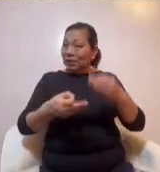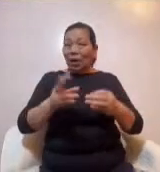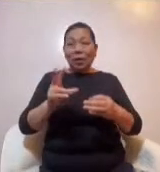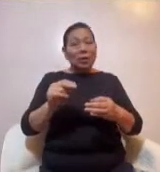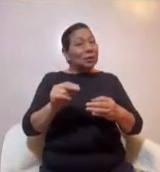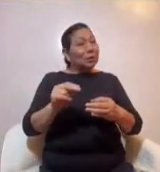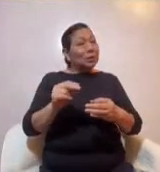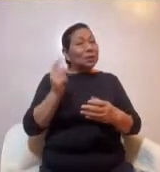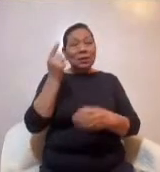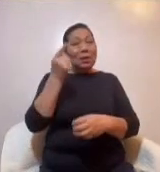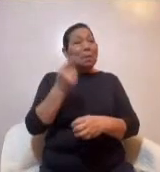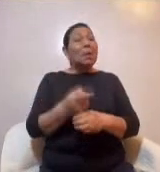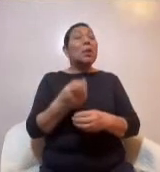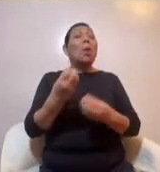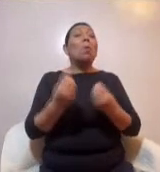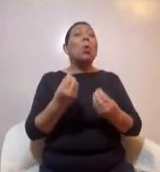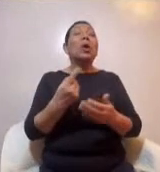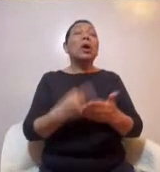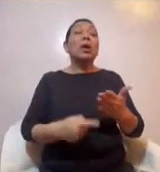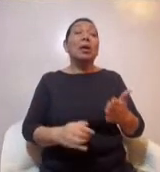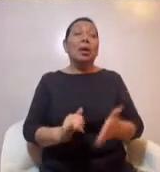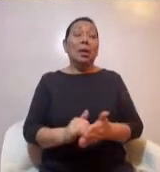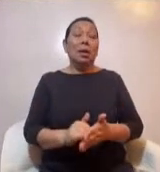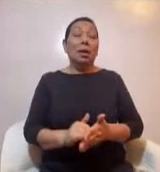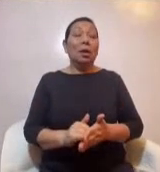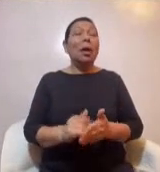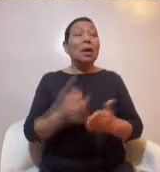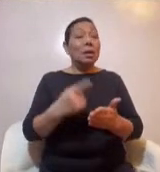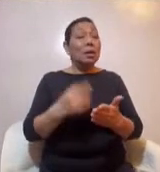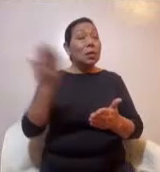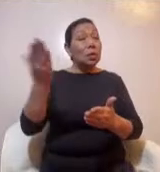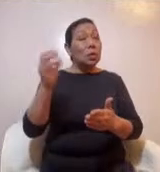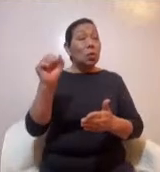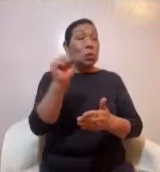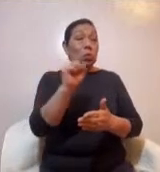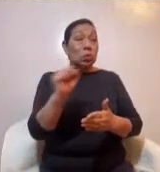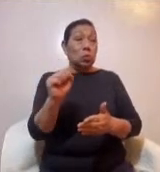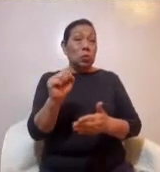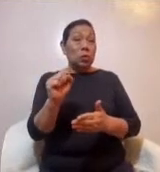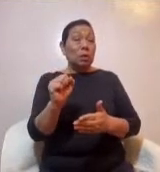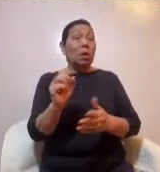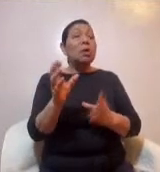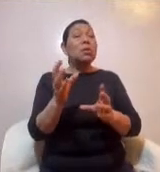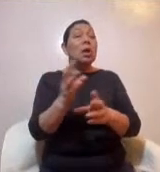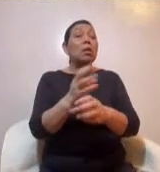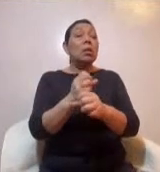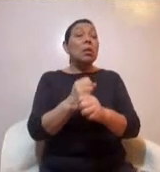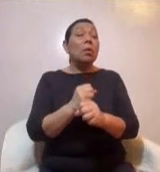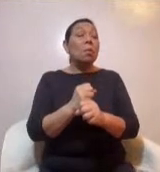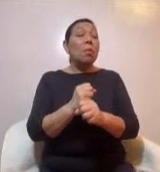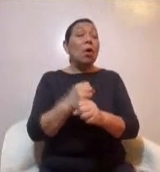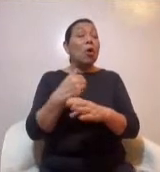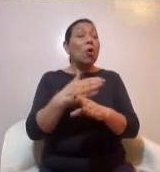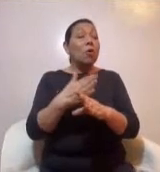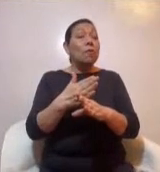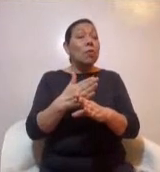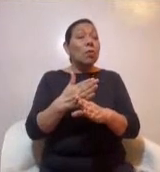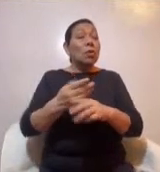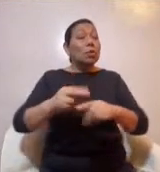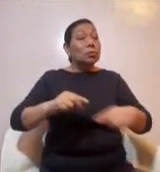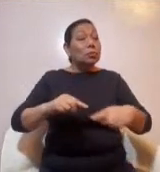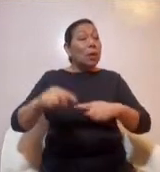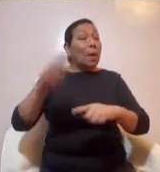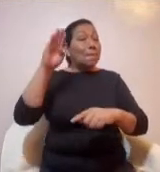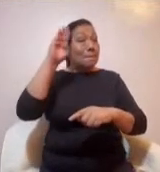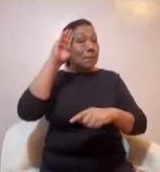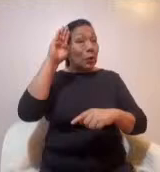se declaró improcedente la demanda porque se consideró que la decisión de la superintendencia se adoptó de conformidad